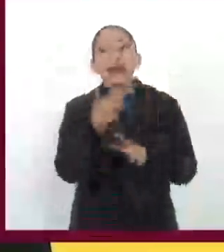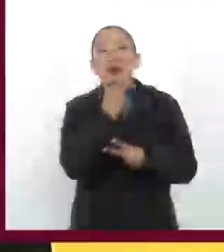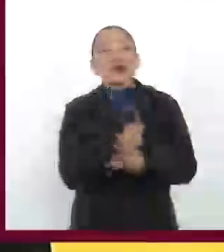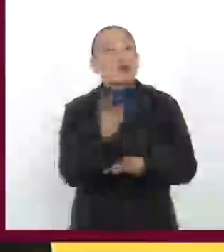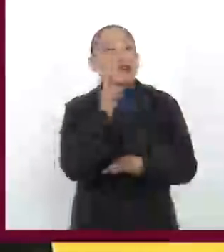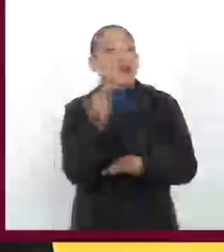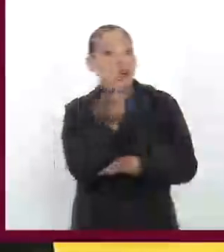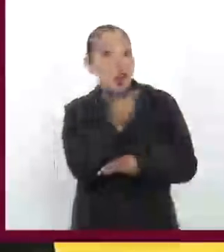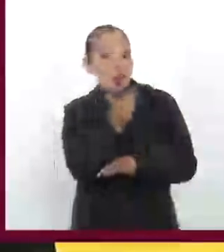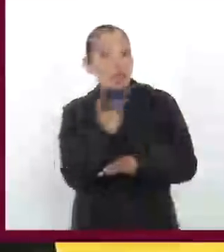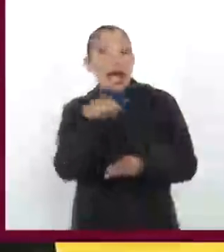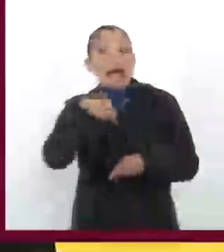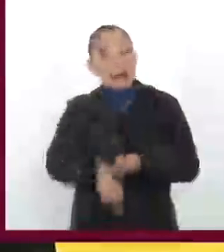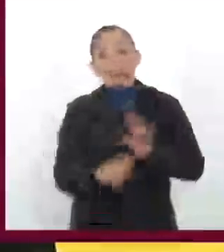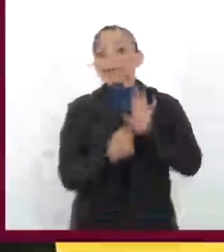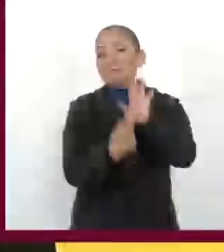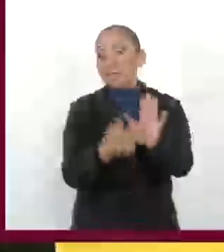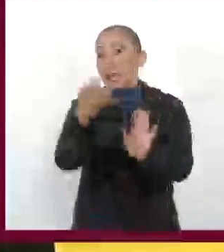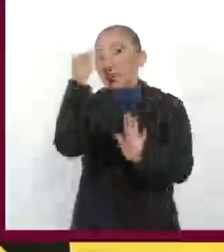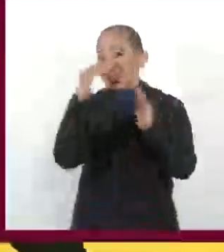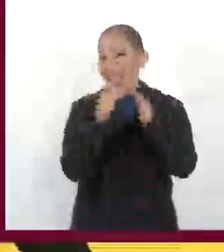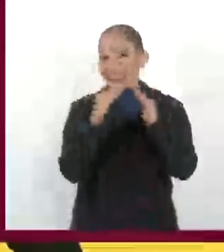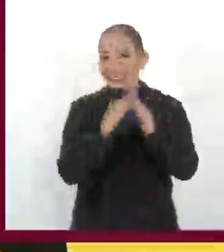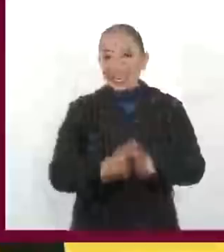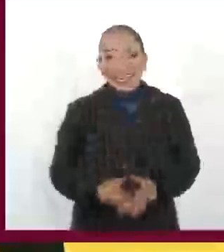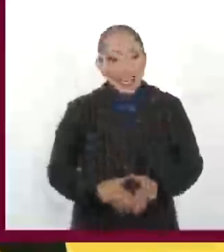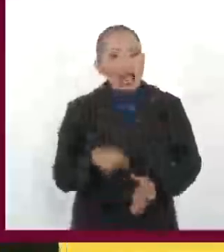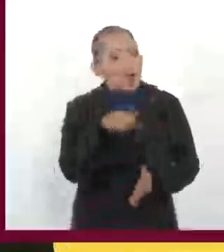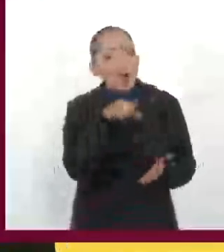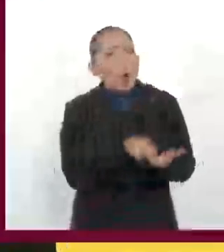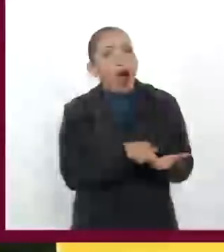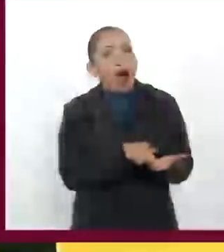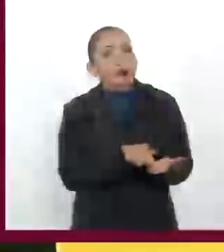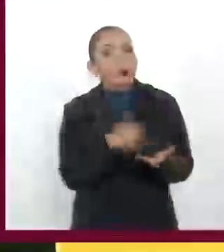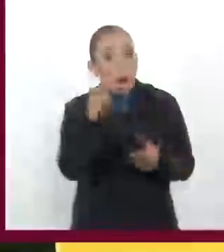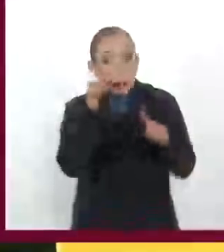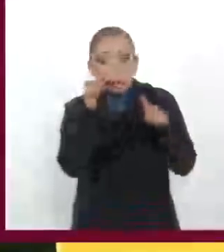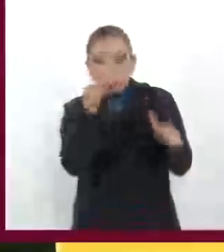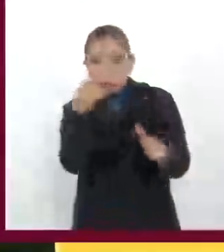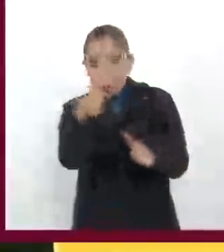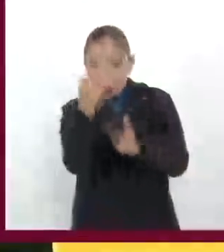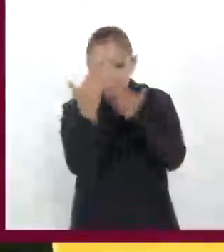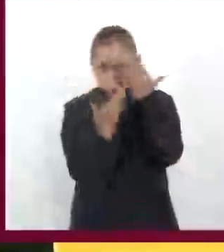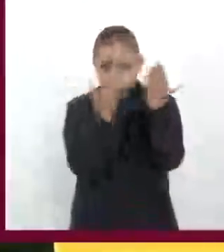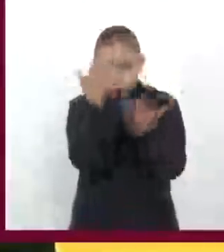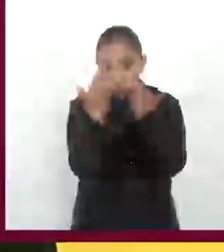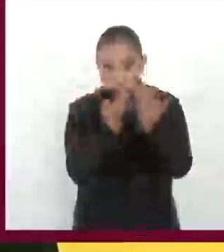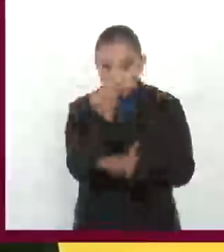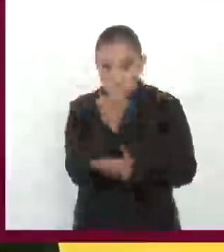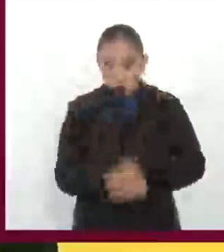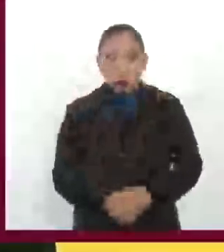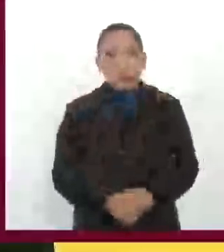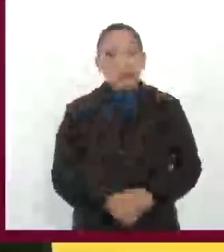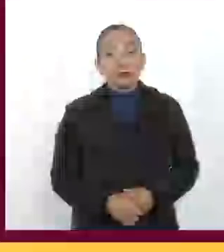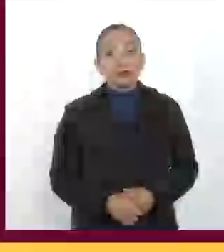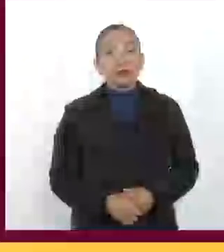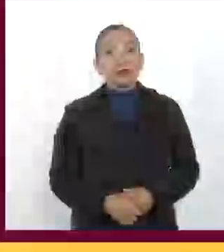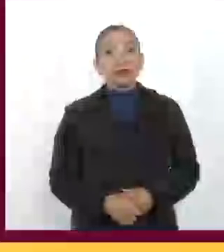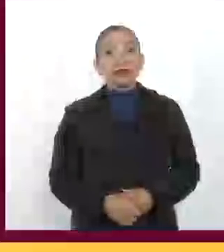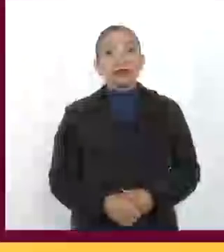Sean bienvenidas y bienvenidos a la programación de Aprende en Casa, un espacio dedicado a su preparación